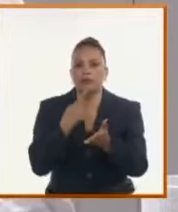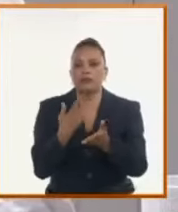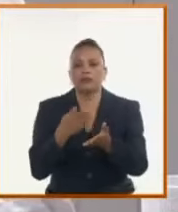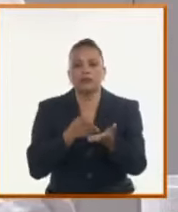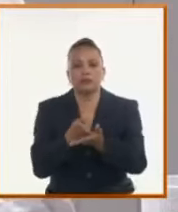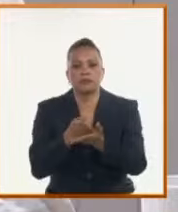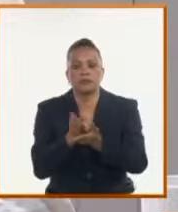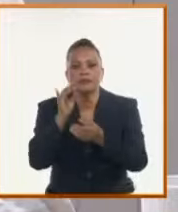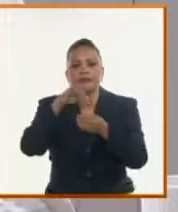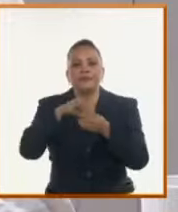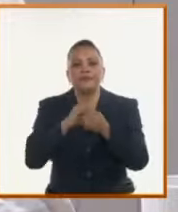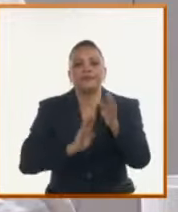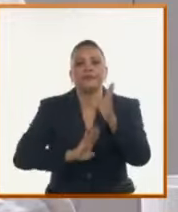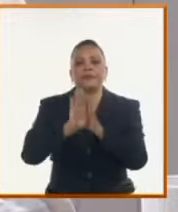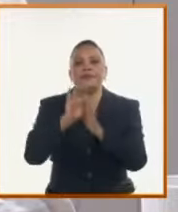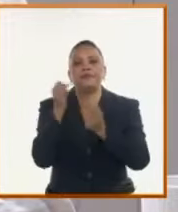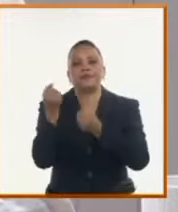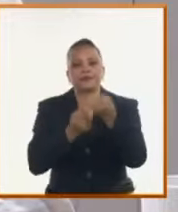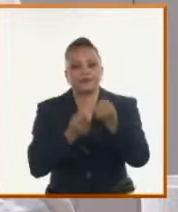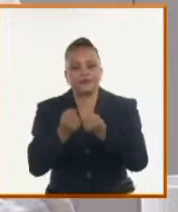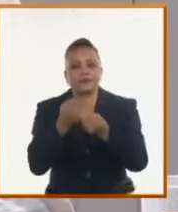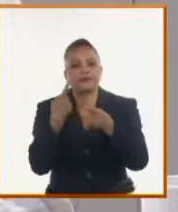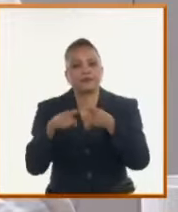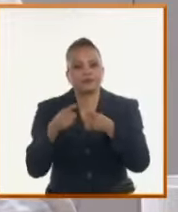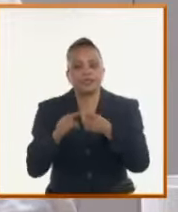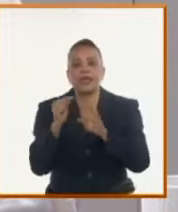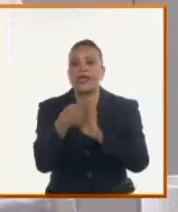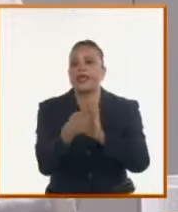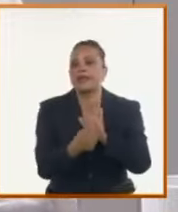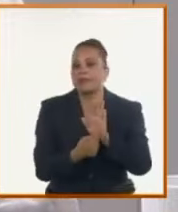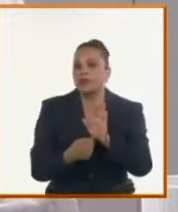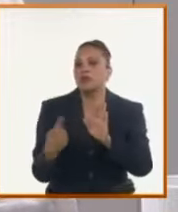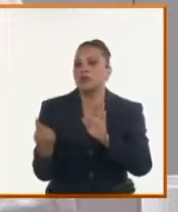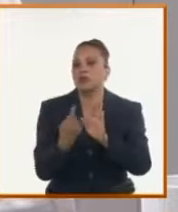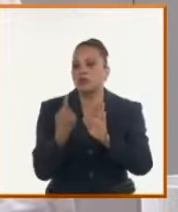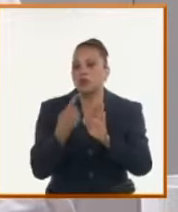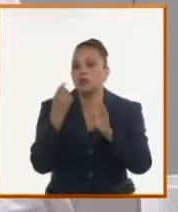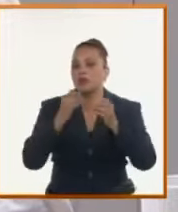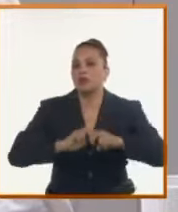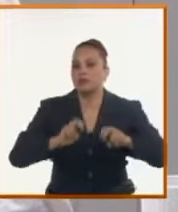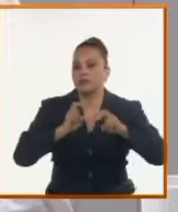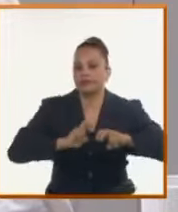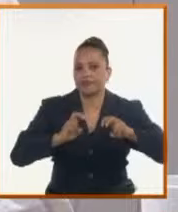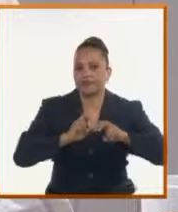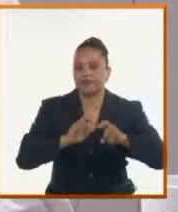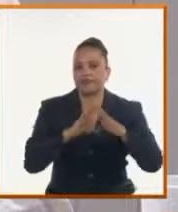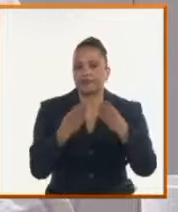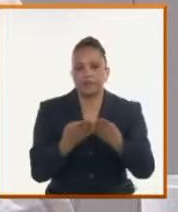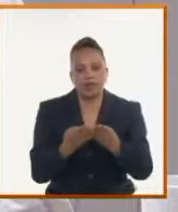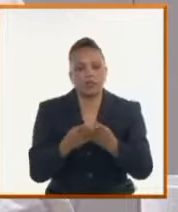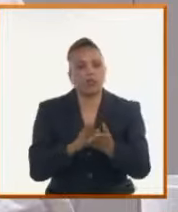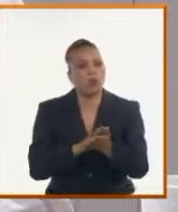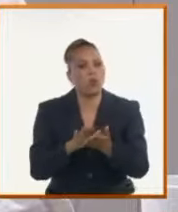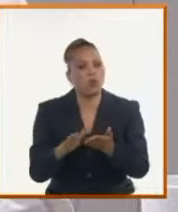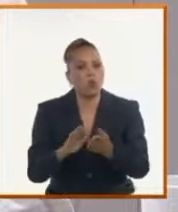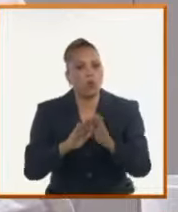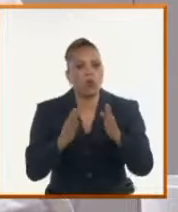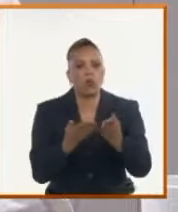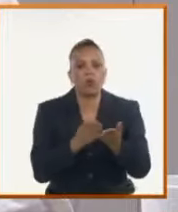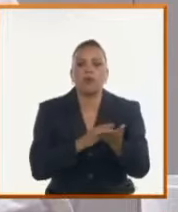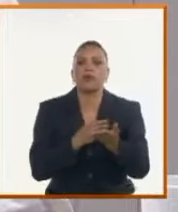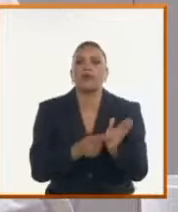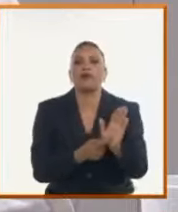desarrollo de transporte que también son de los elementos que nosotros hemos estudiado Y tenemos los los estudios realizados para llevarlo